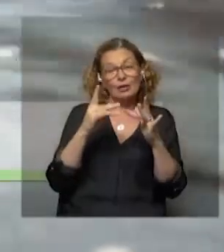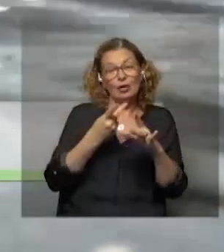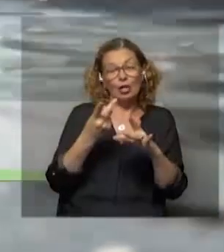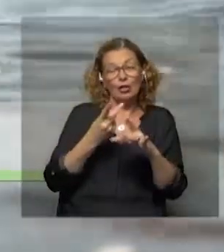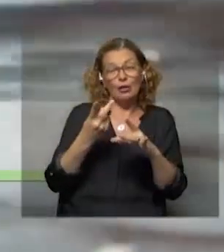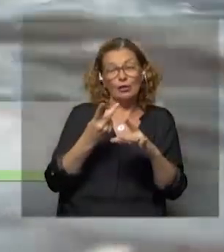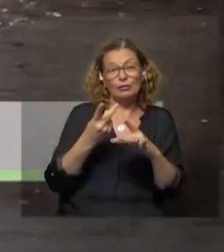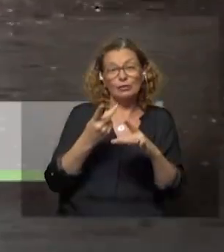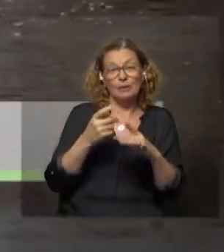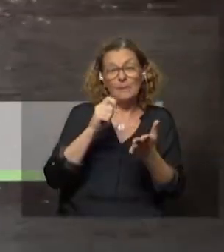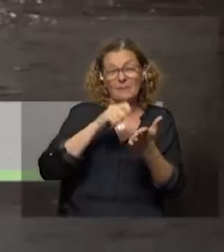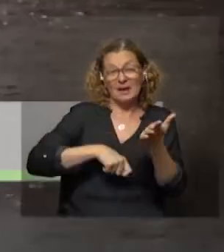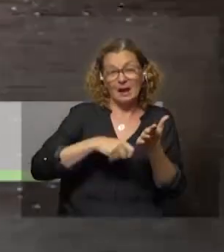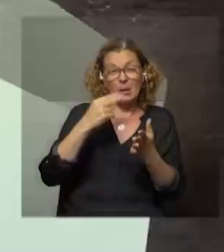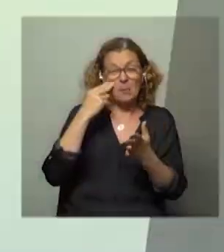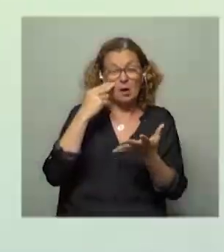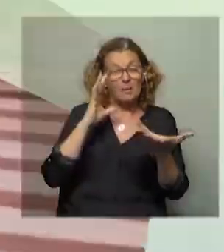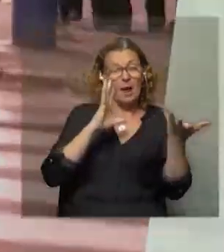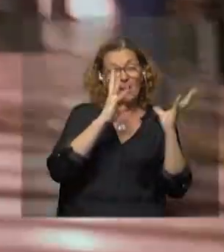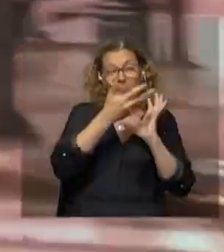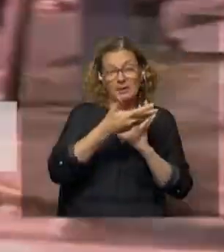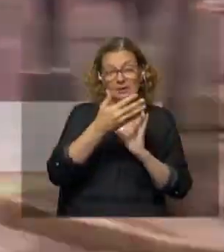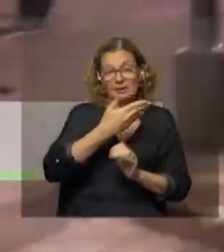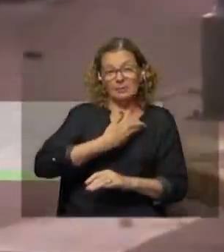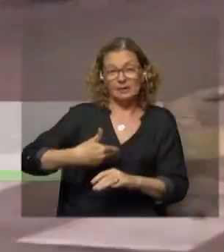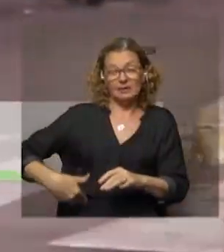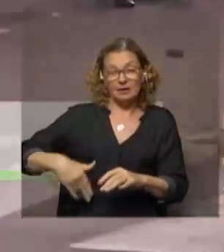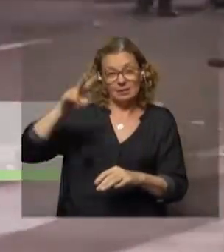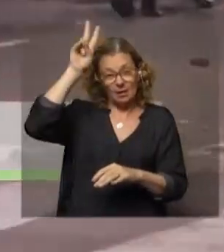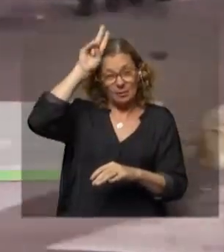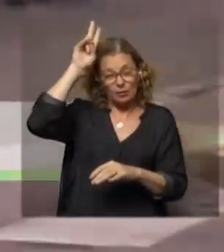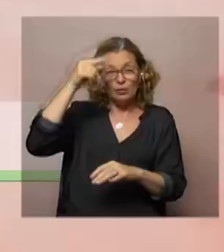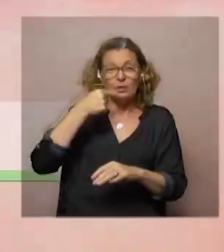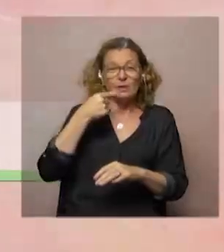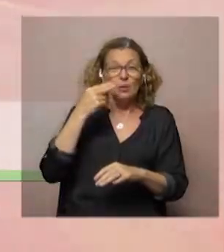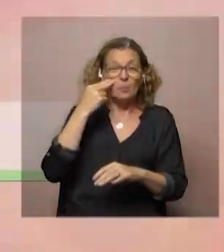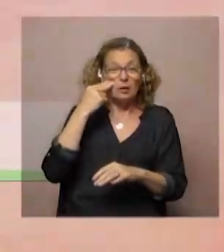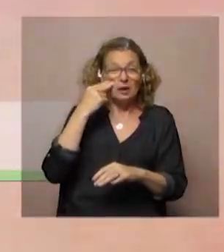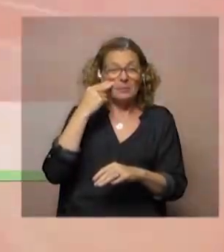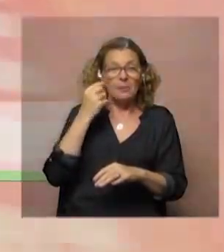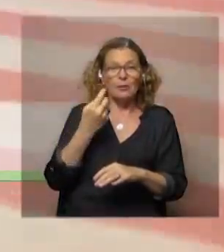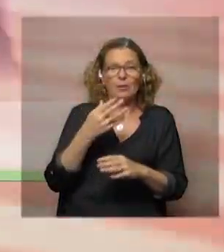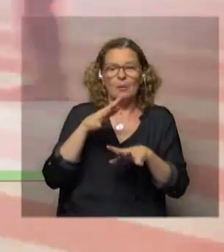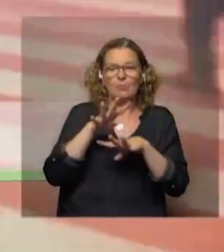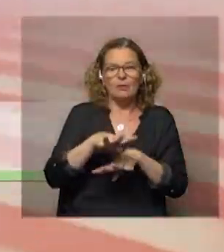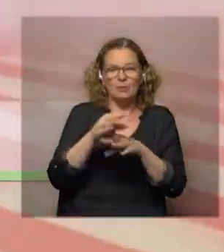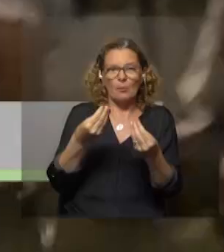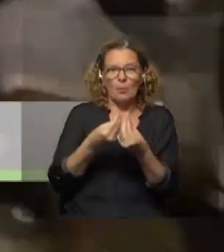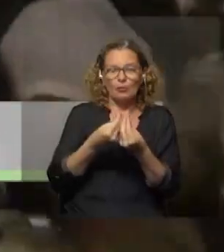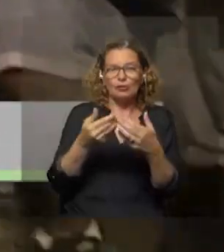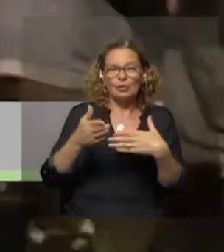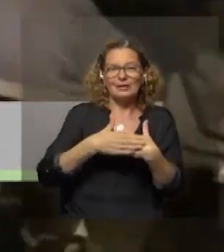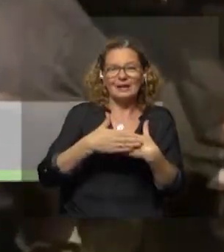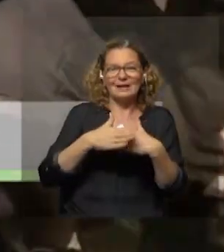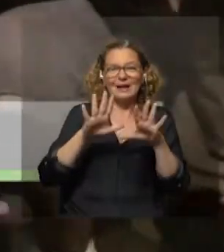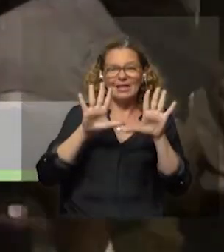crear y sancionar penalmente los delitos ambientales presidenta de Perú declaró estado de emergencia en el sur del país por las protestas que han dejado cerca de